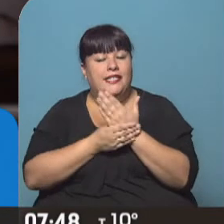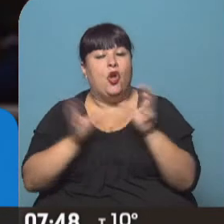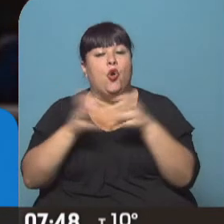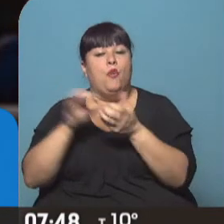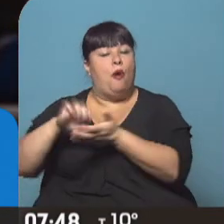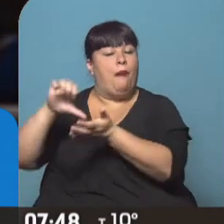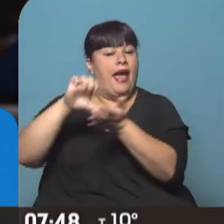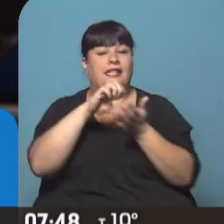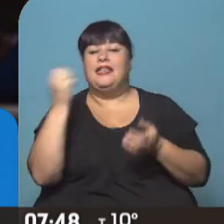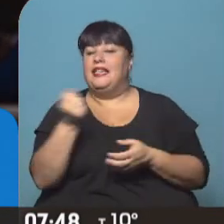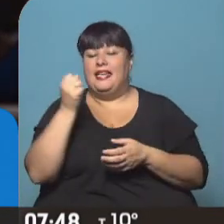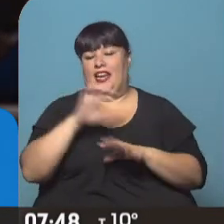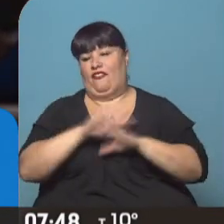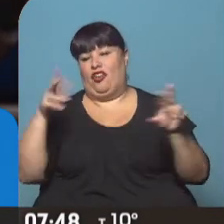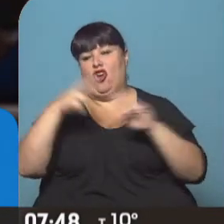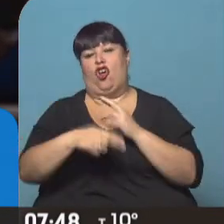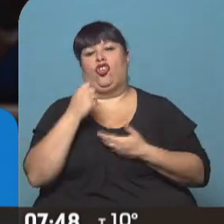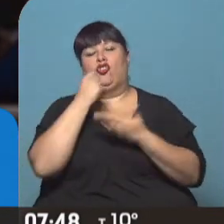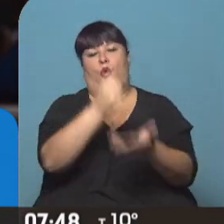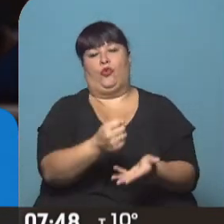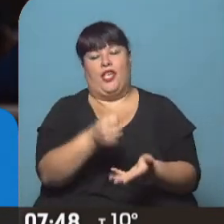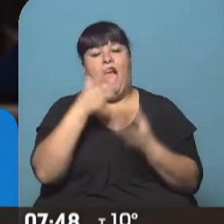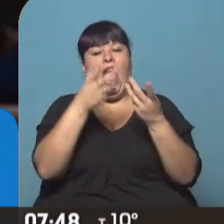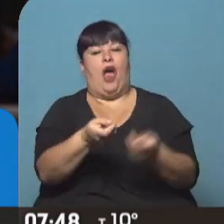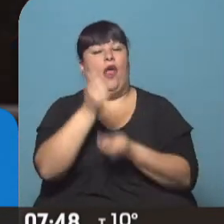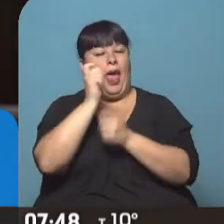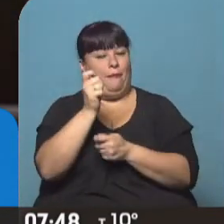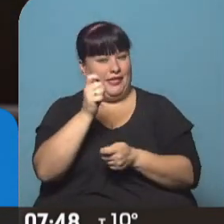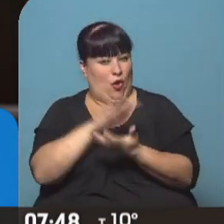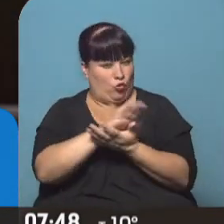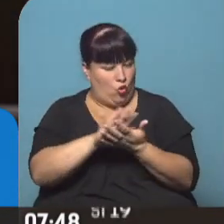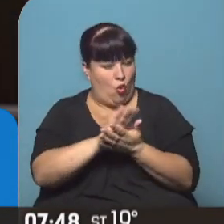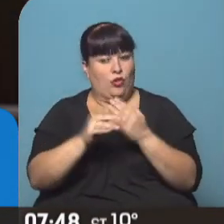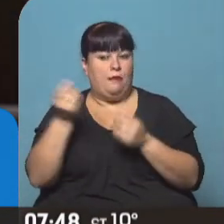países que quieren acabar con los subsidios que contribuyen a la pesca ilegal y a la sobrepesca.